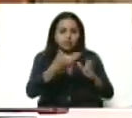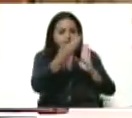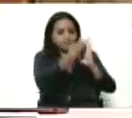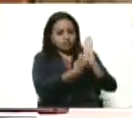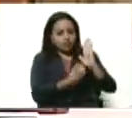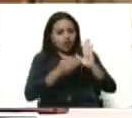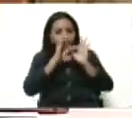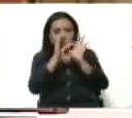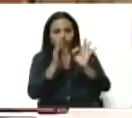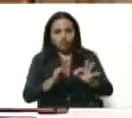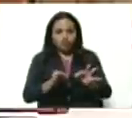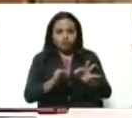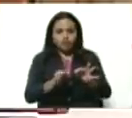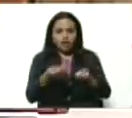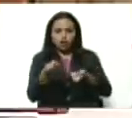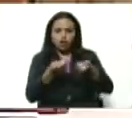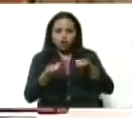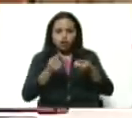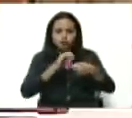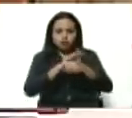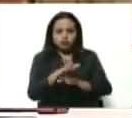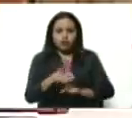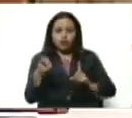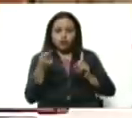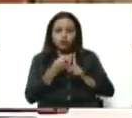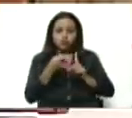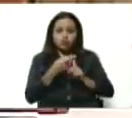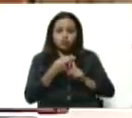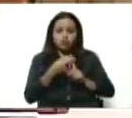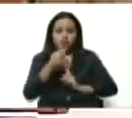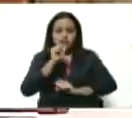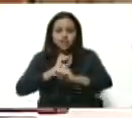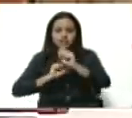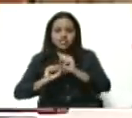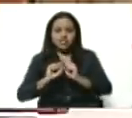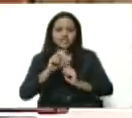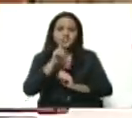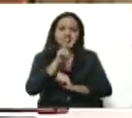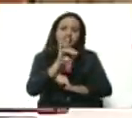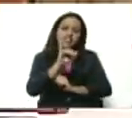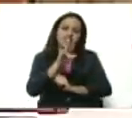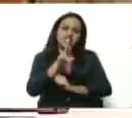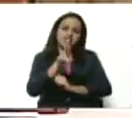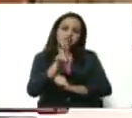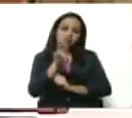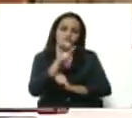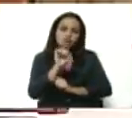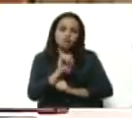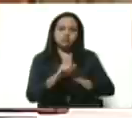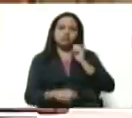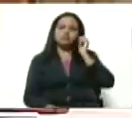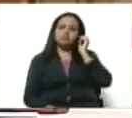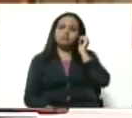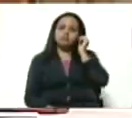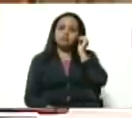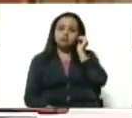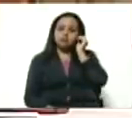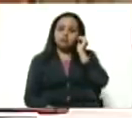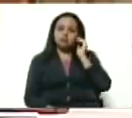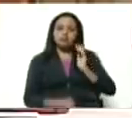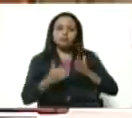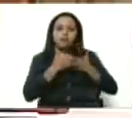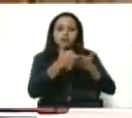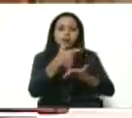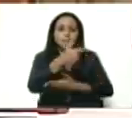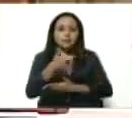esquemas de tratamientos uno de ellos es un antiviral para tratamiento de pacientes graves y críticos